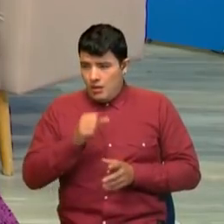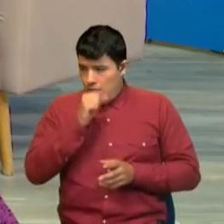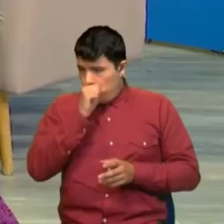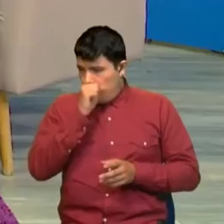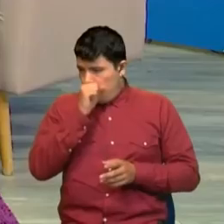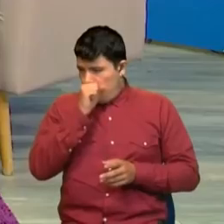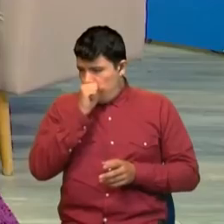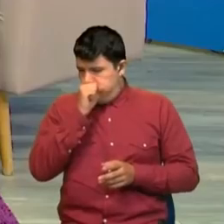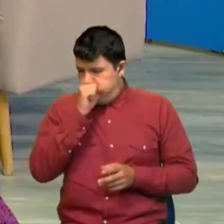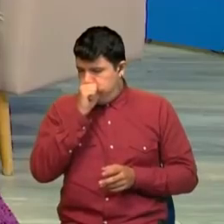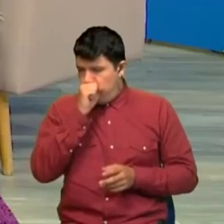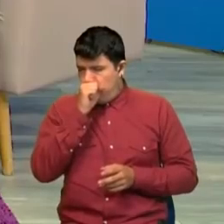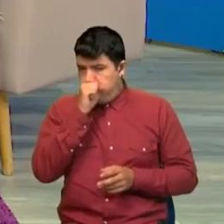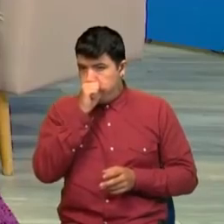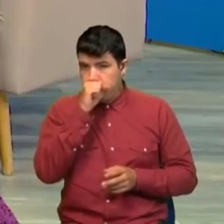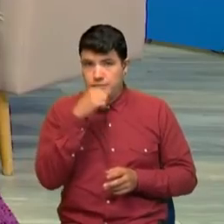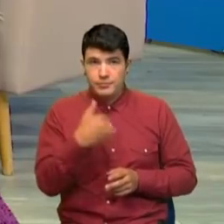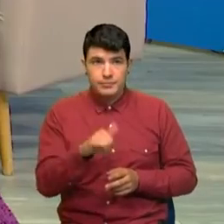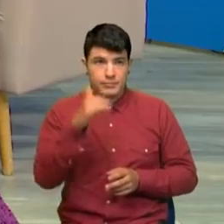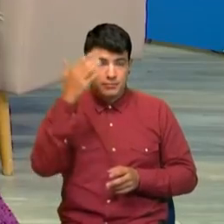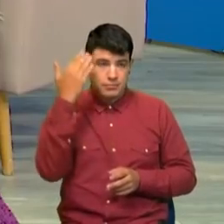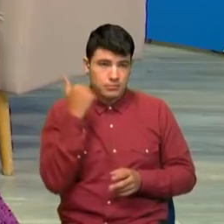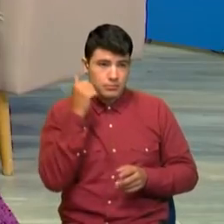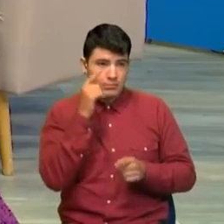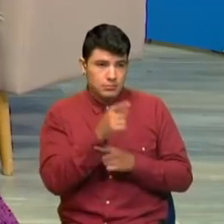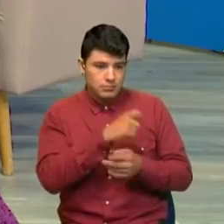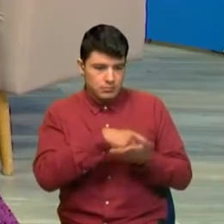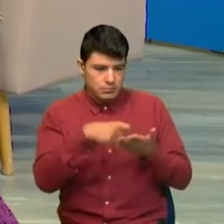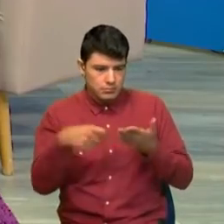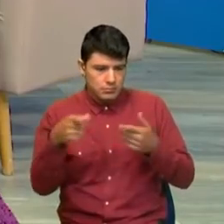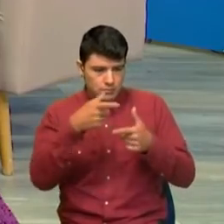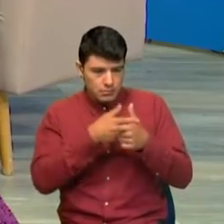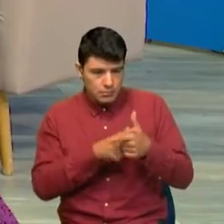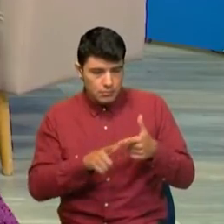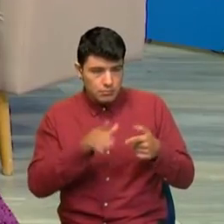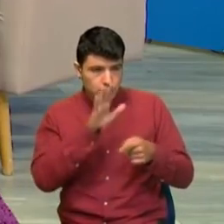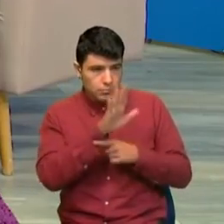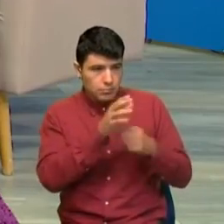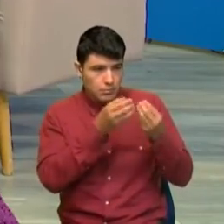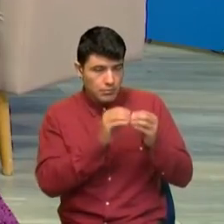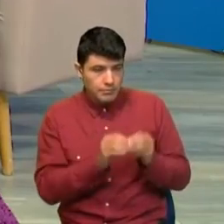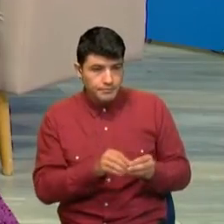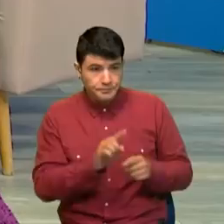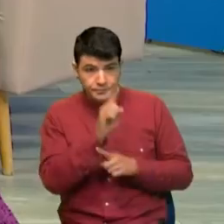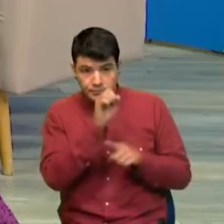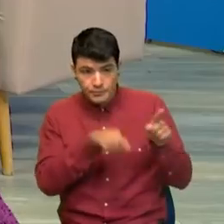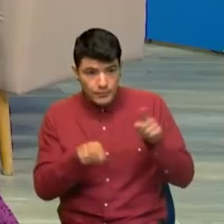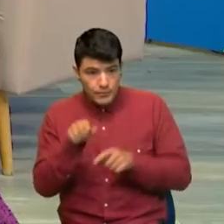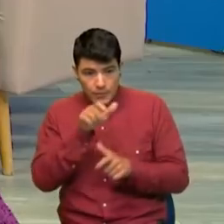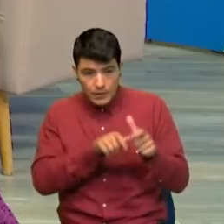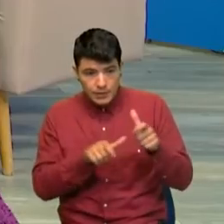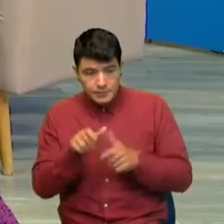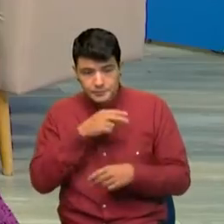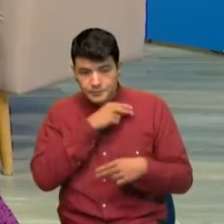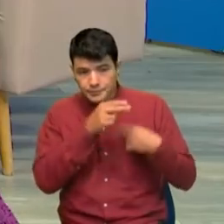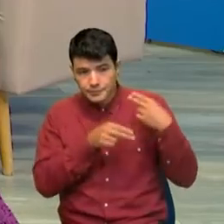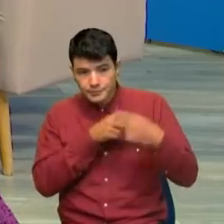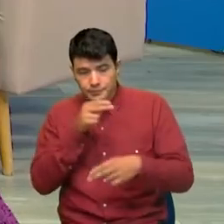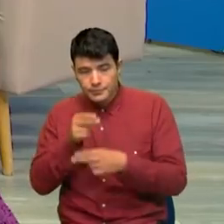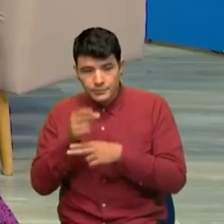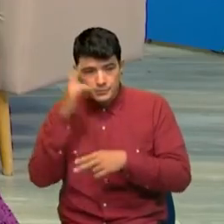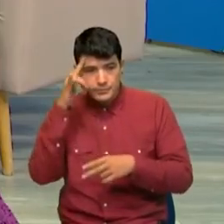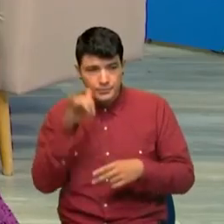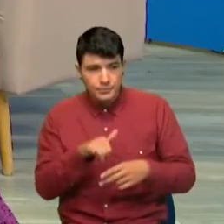Bueno, si ya elaboraron una escritura en la cual han establecido la repartición de esta forma y alguno de los herederos como tal considera que